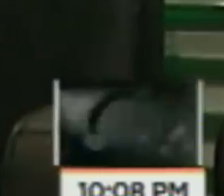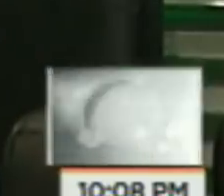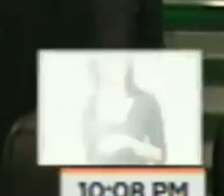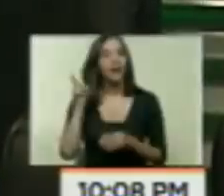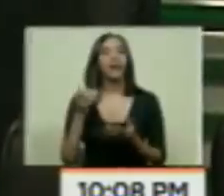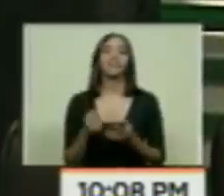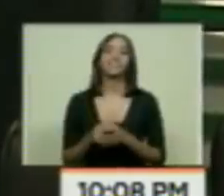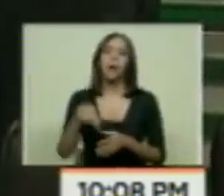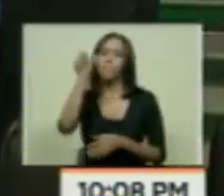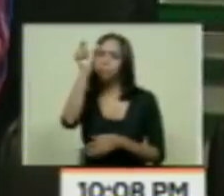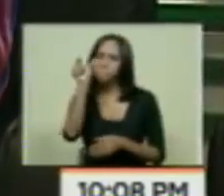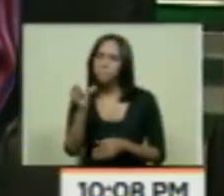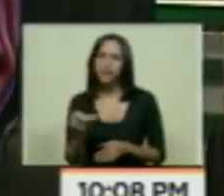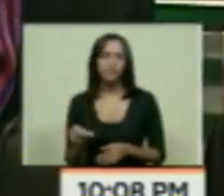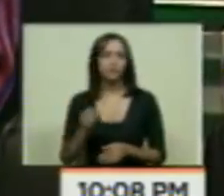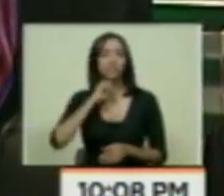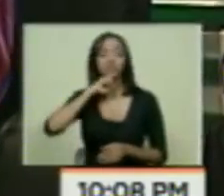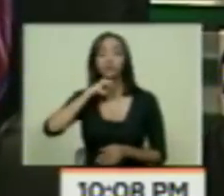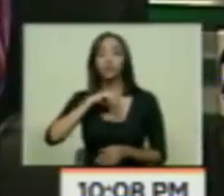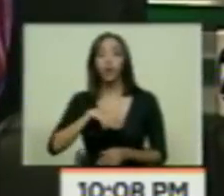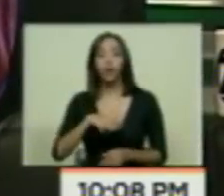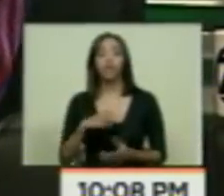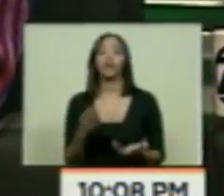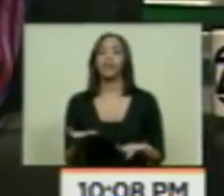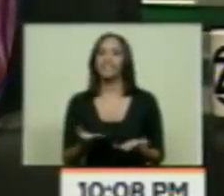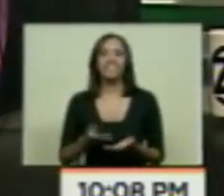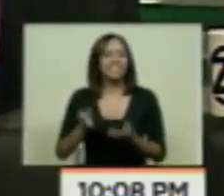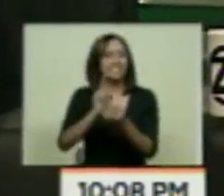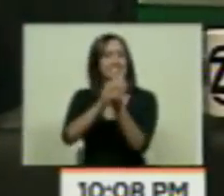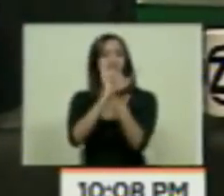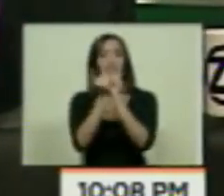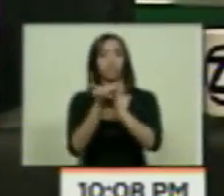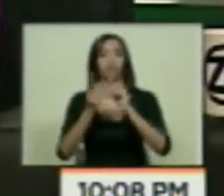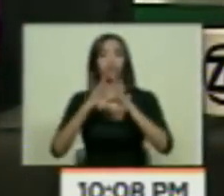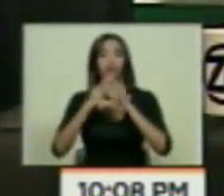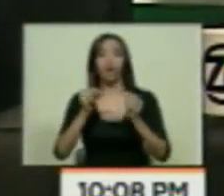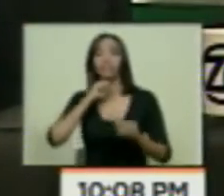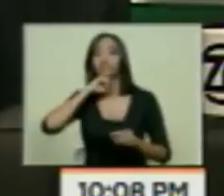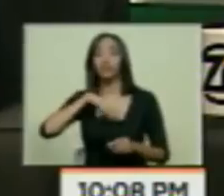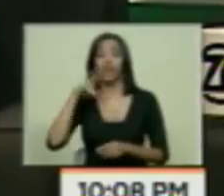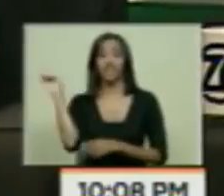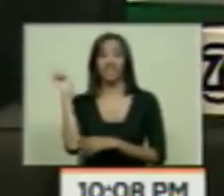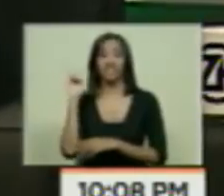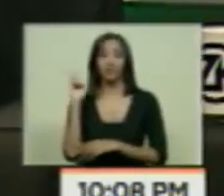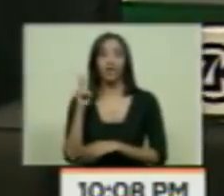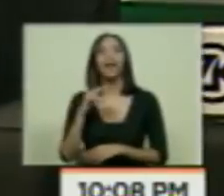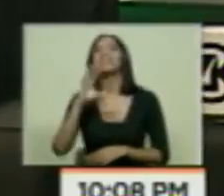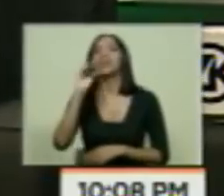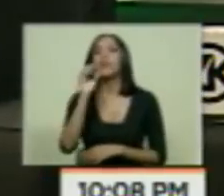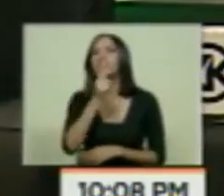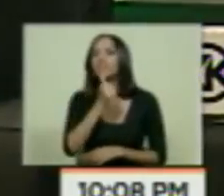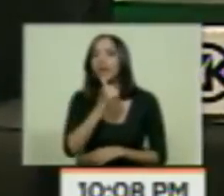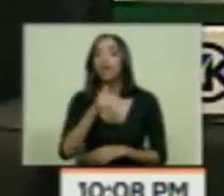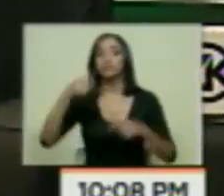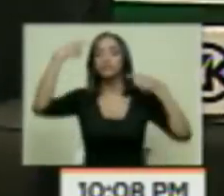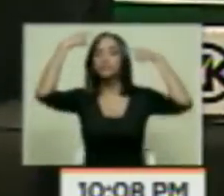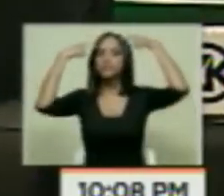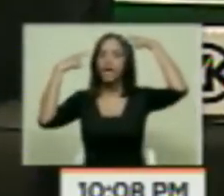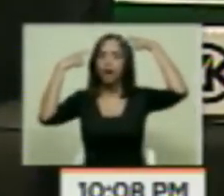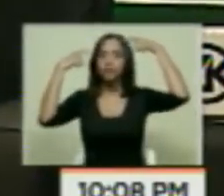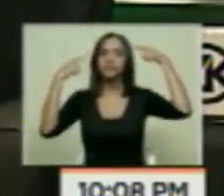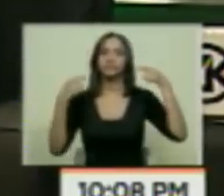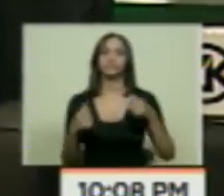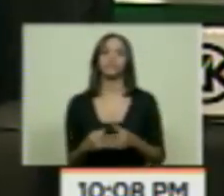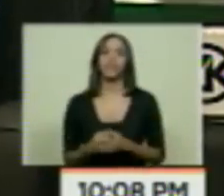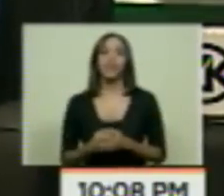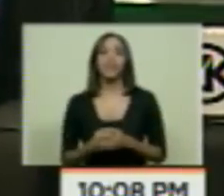personaje histórico que, bueno, que transversalizó la historia de Venezuela. Estamos hablando de Hugo Chávez, estamos hablando de